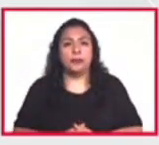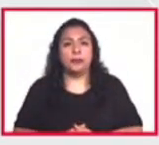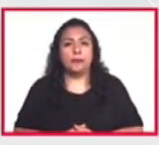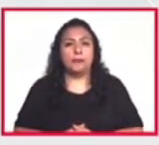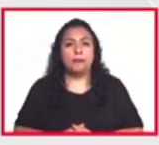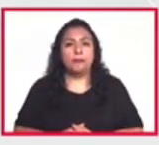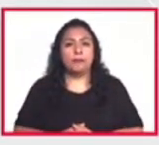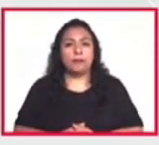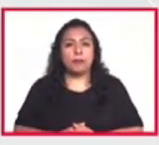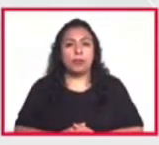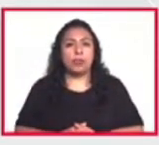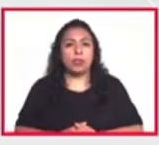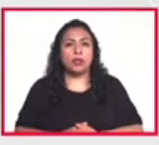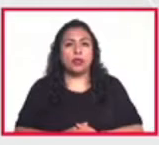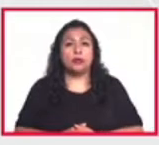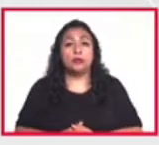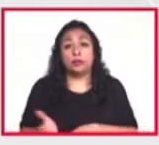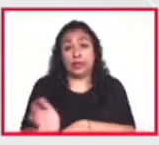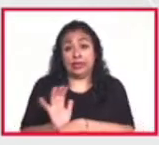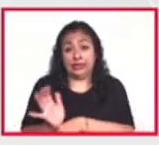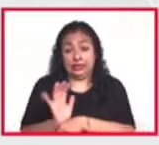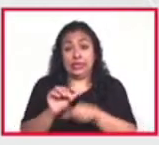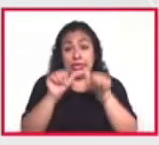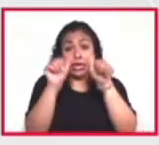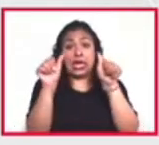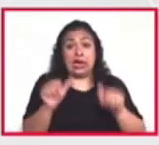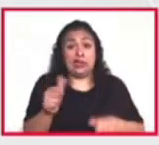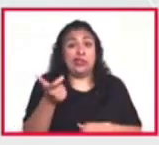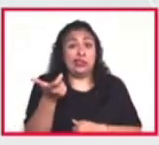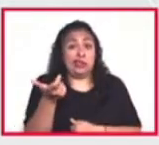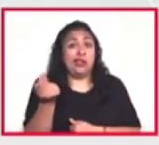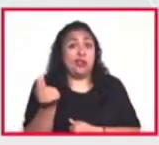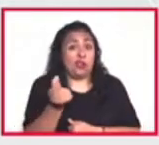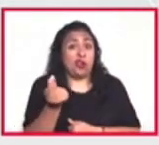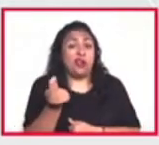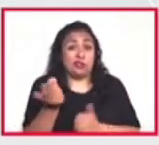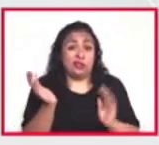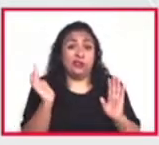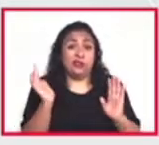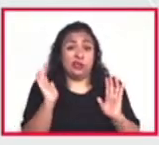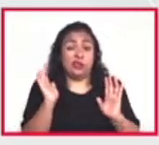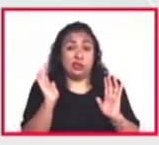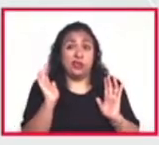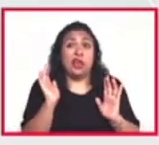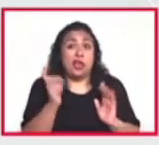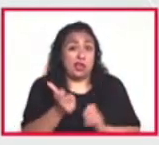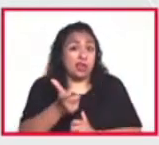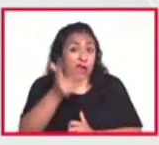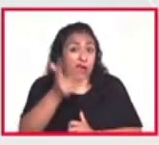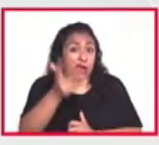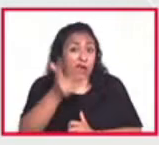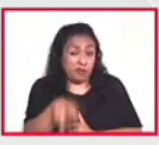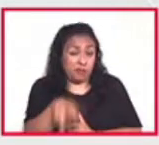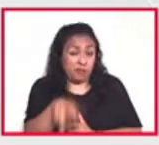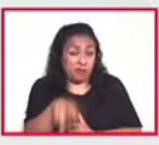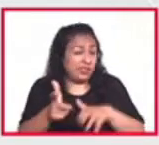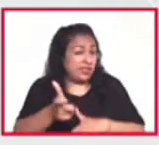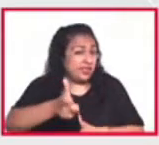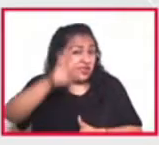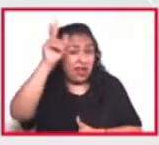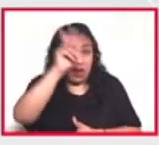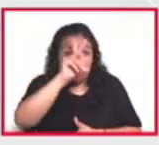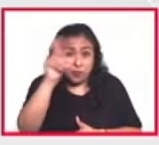El cine es un arte que necesita dinero, es caro en ocasiones, y a veces muy, muy caro. Y se necesita ese